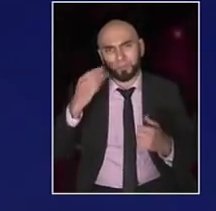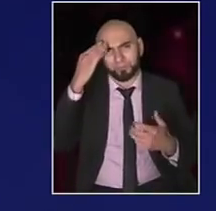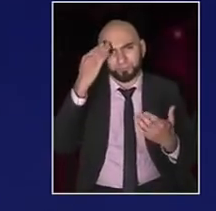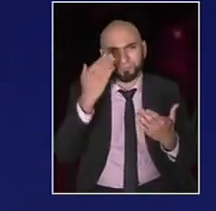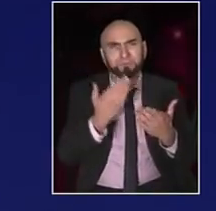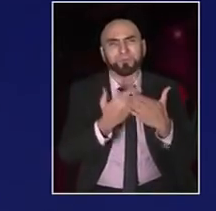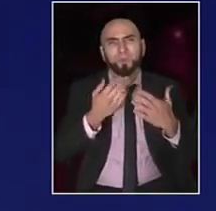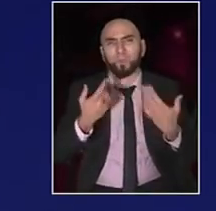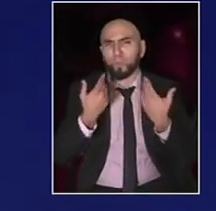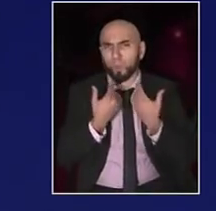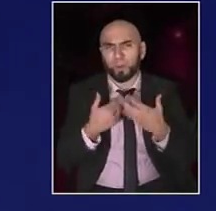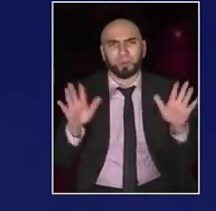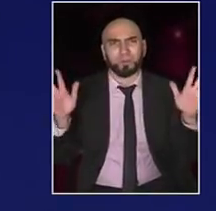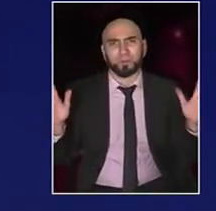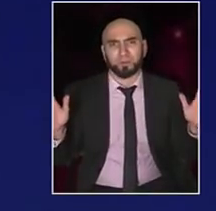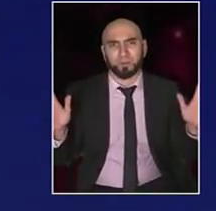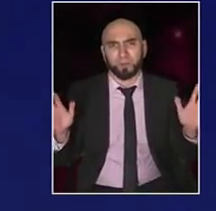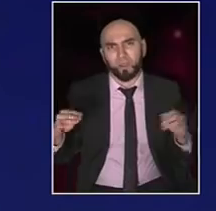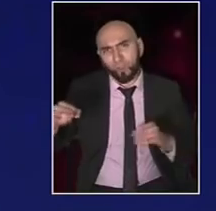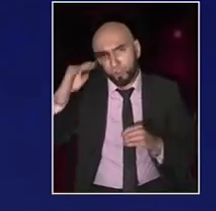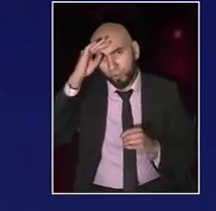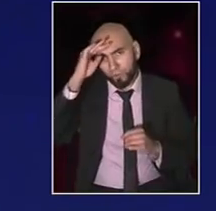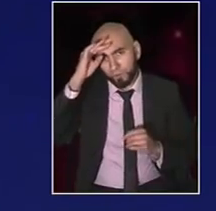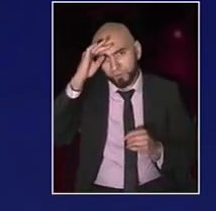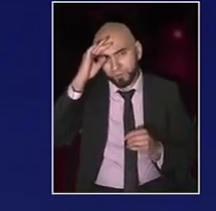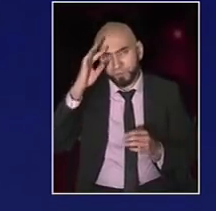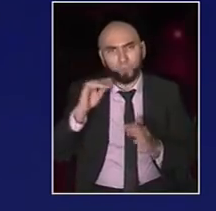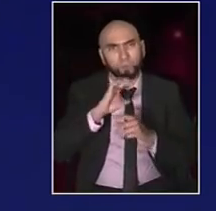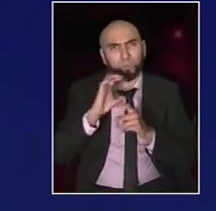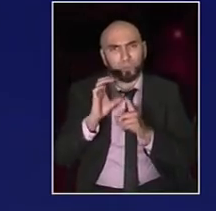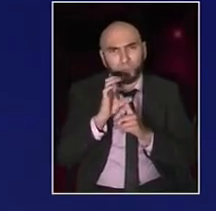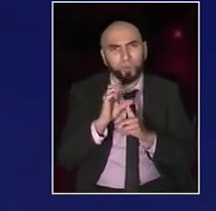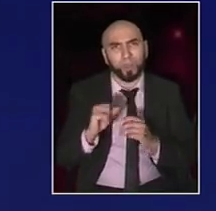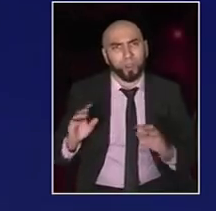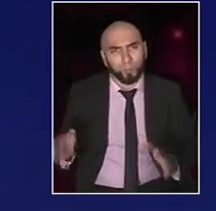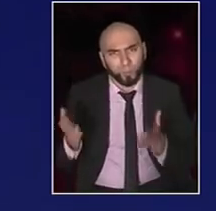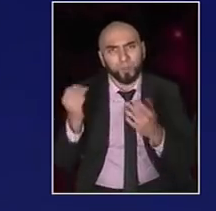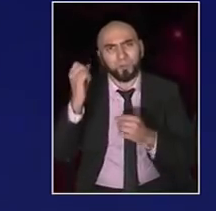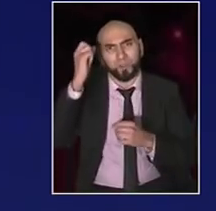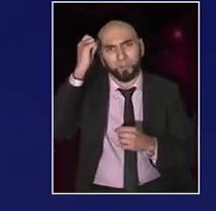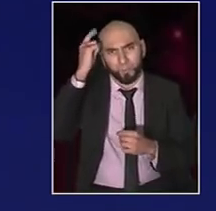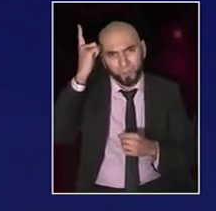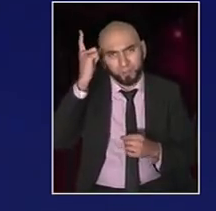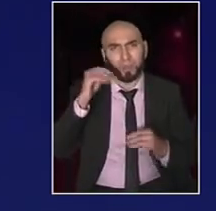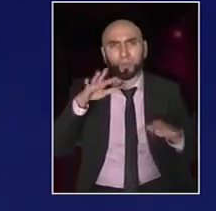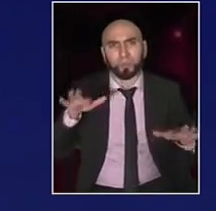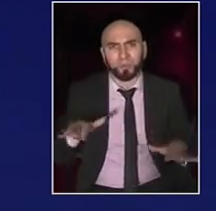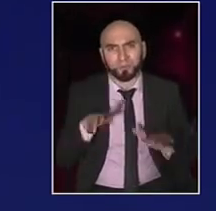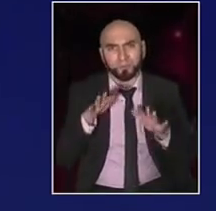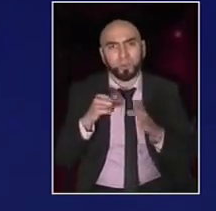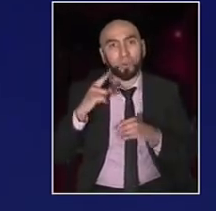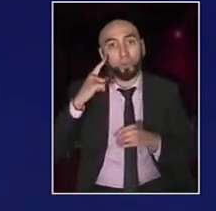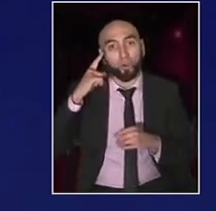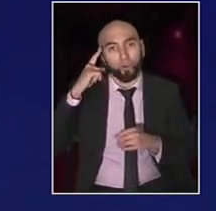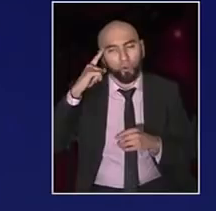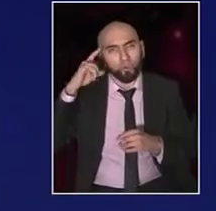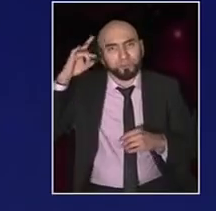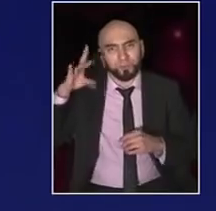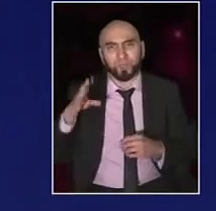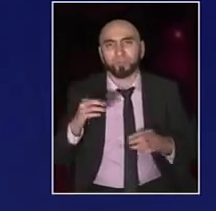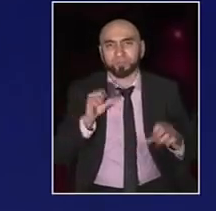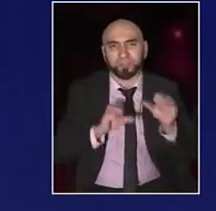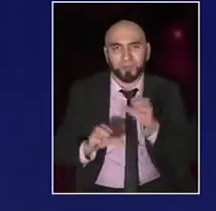desafío y confiando en una cultura que promueva, comprenda y utilice el conocimiento científico para el bienestar